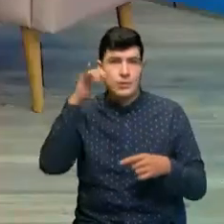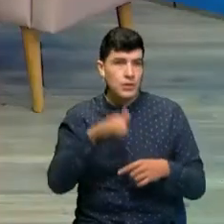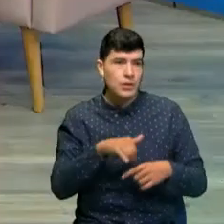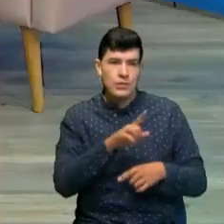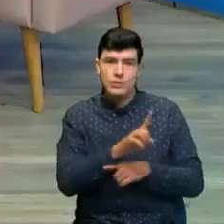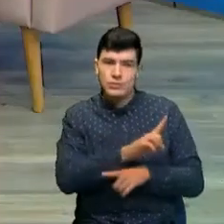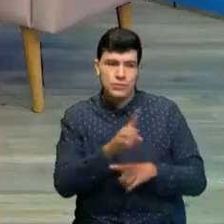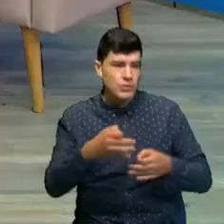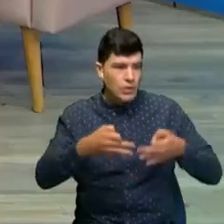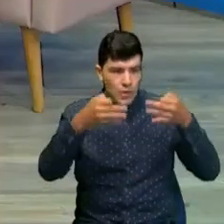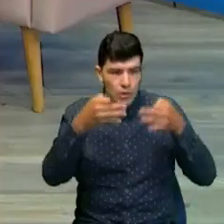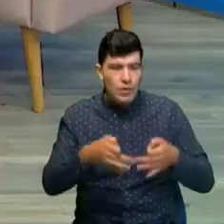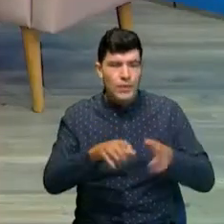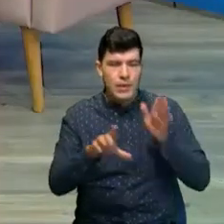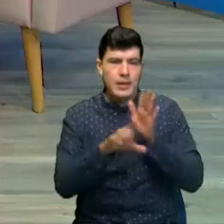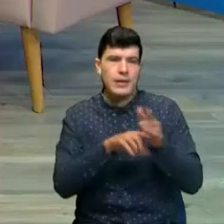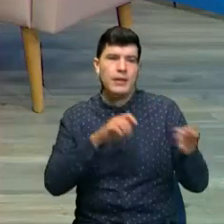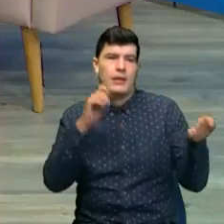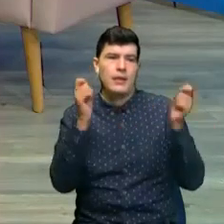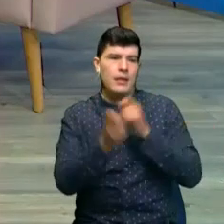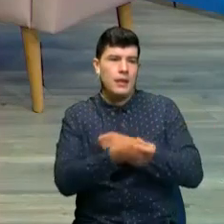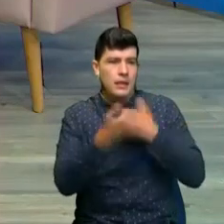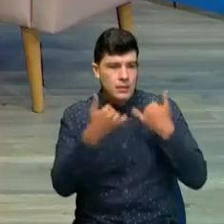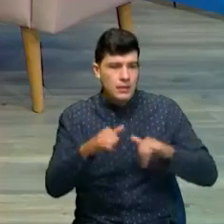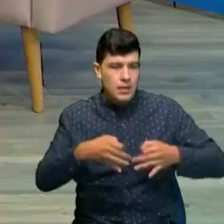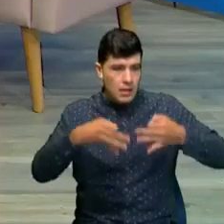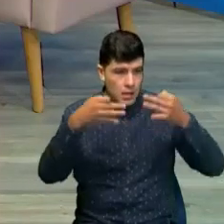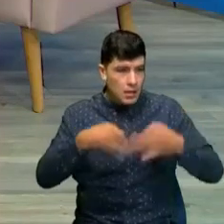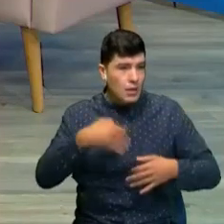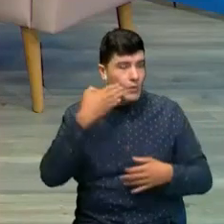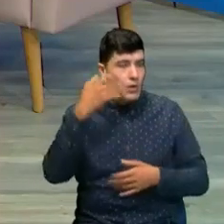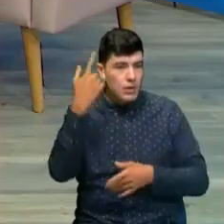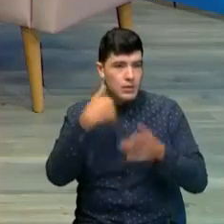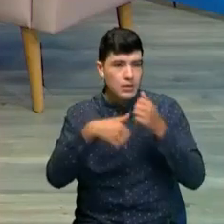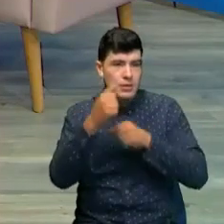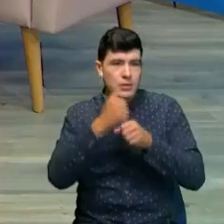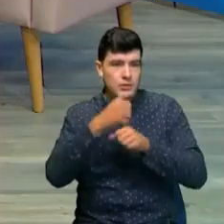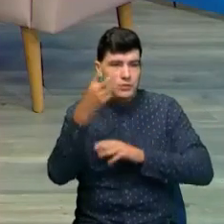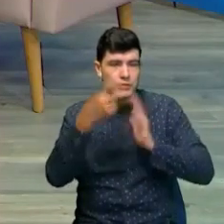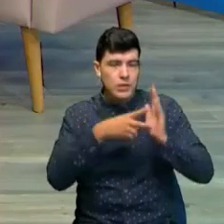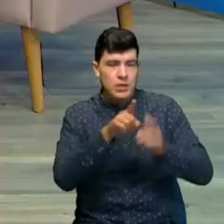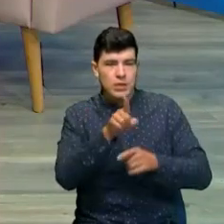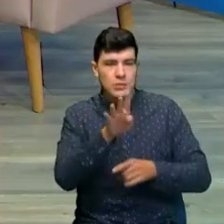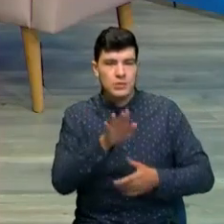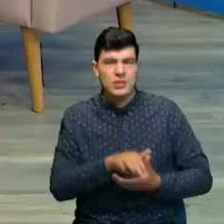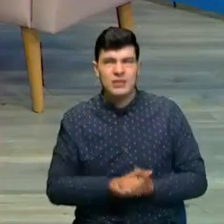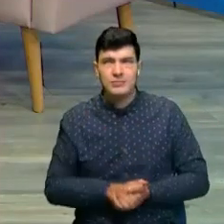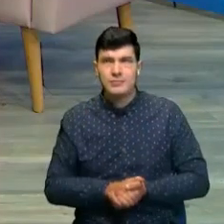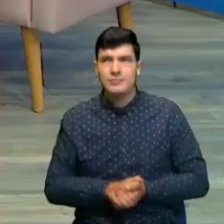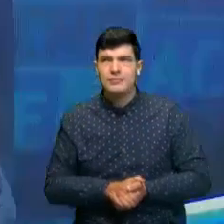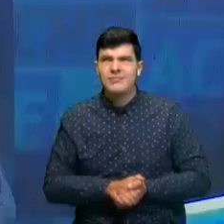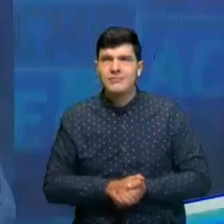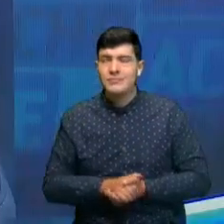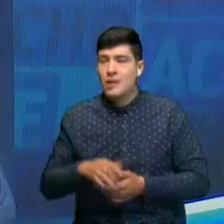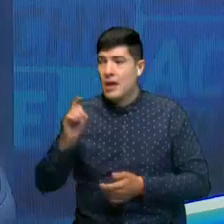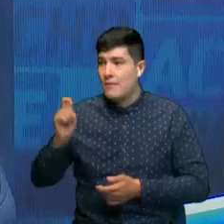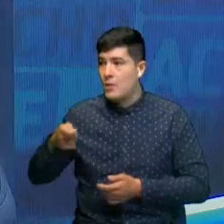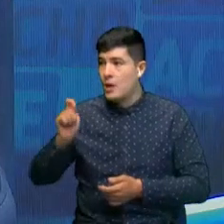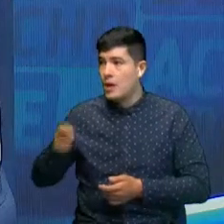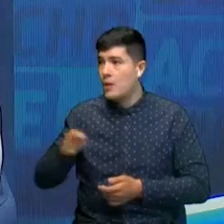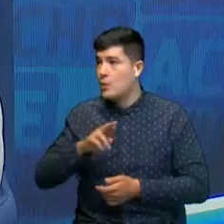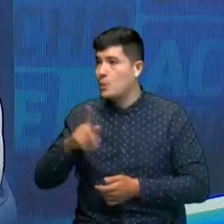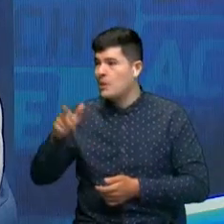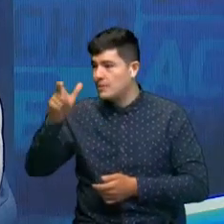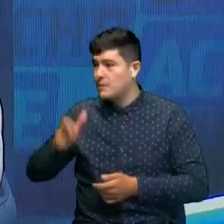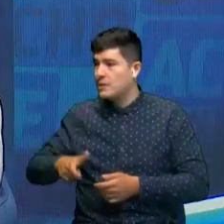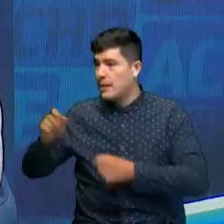cumplido con el régimen de transición porque ya estuviera pensionado desde el 2014. Claro. Desde el 31 de diciembre del 2014. Abogada, nos están